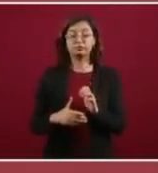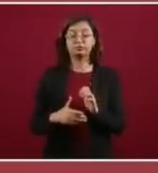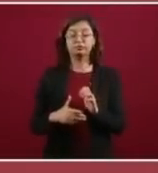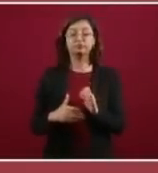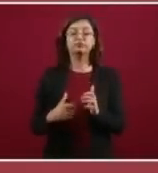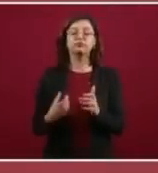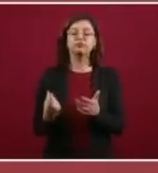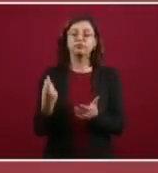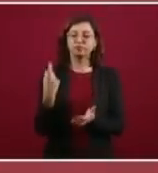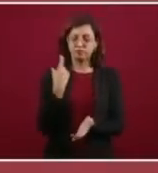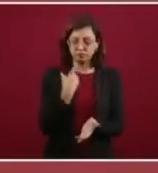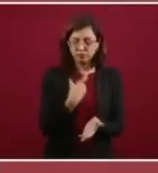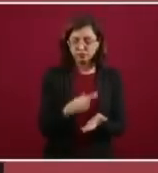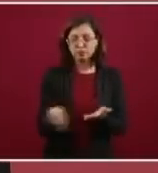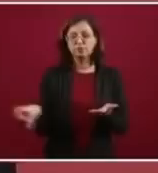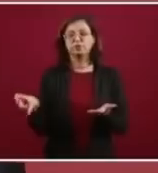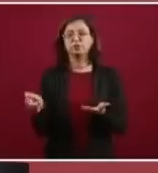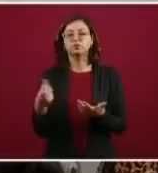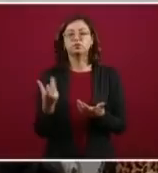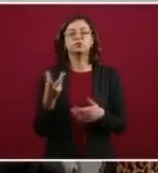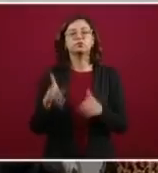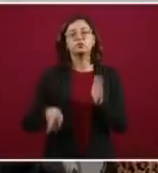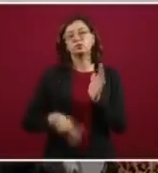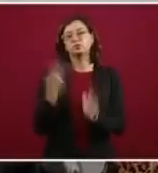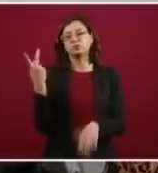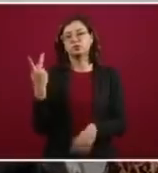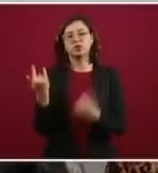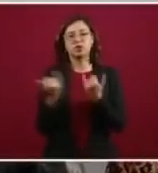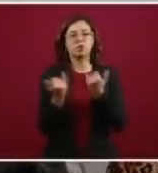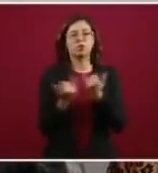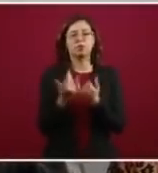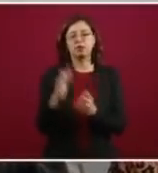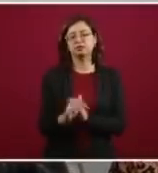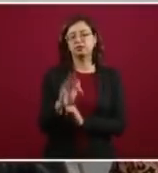se compran las concesiones, fue como un foa proa.